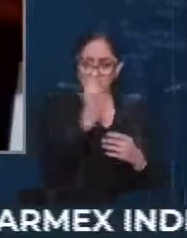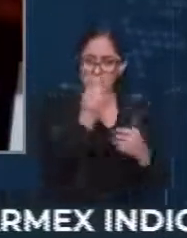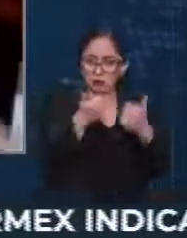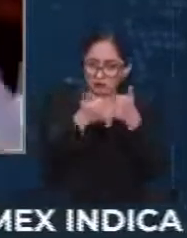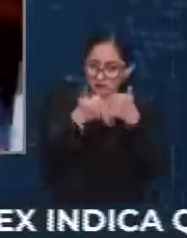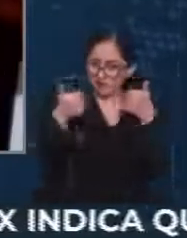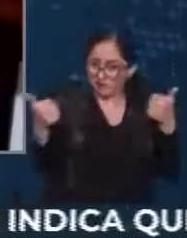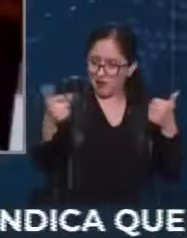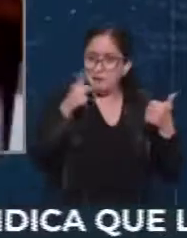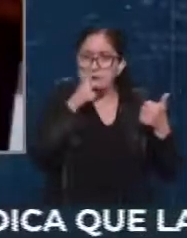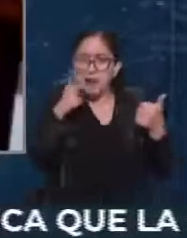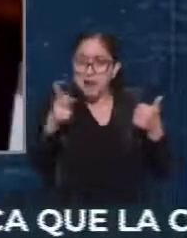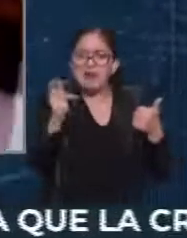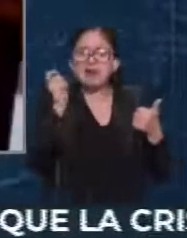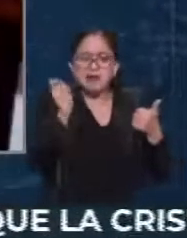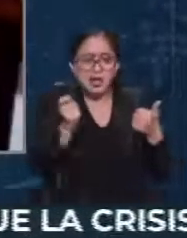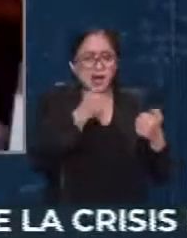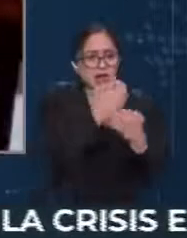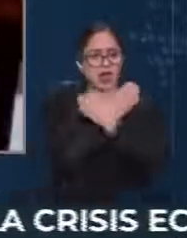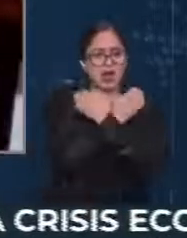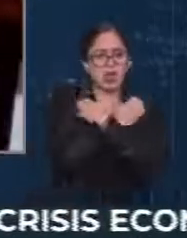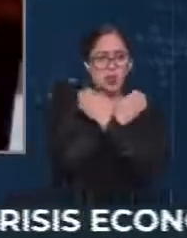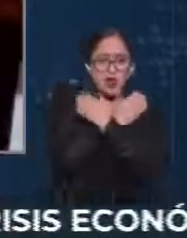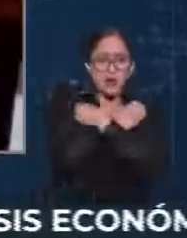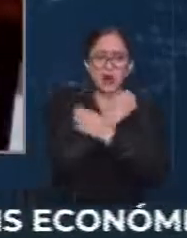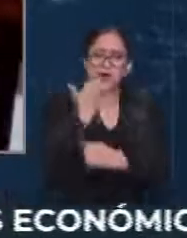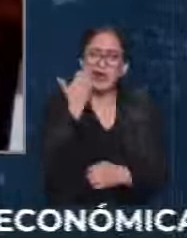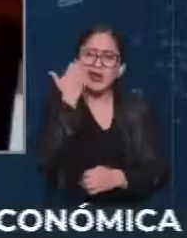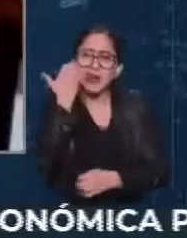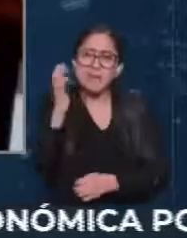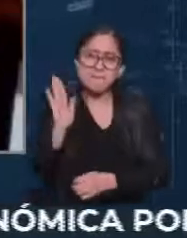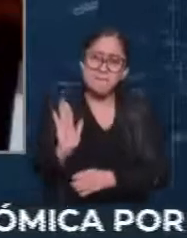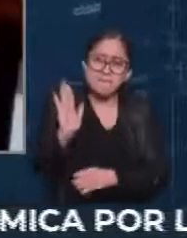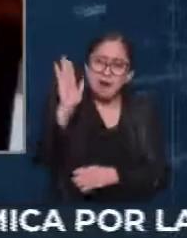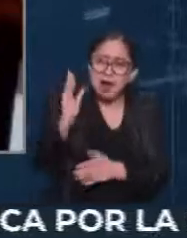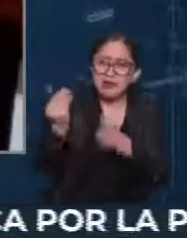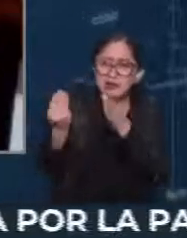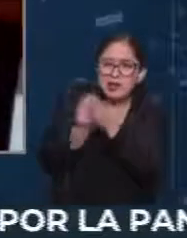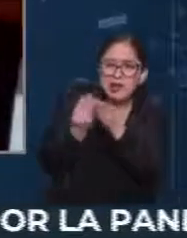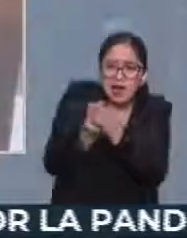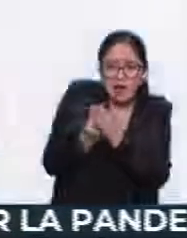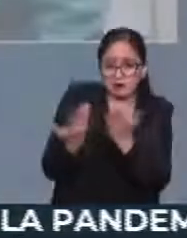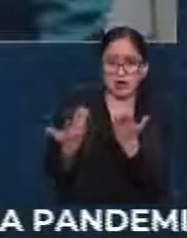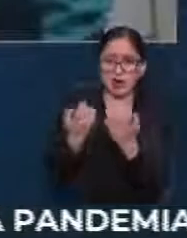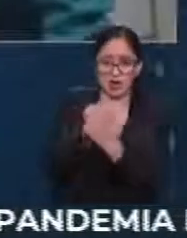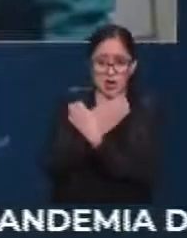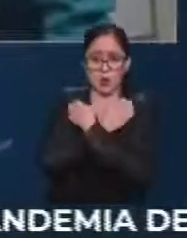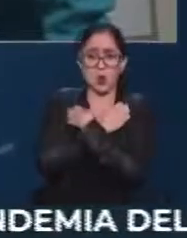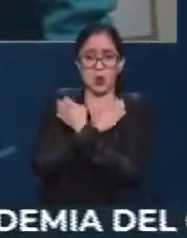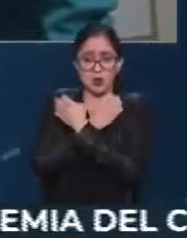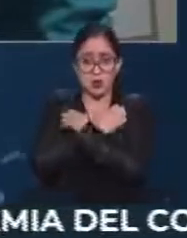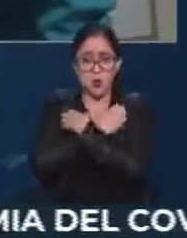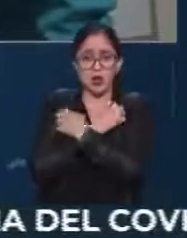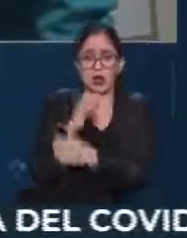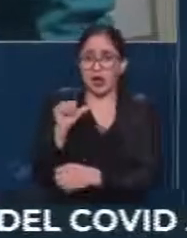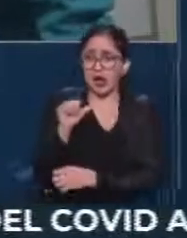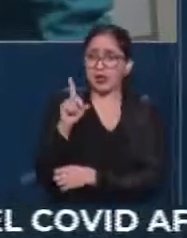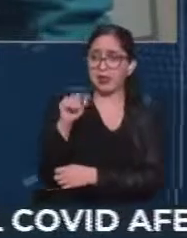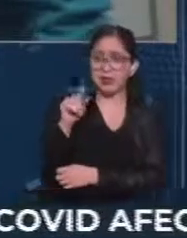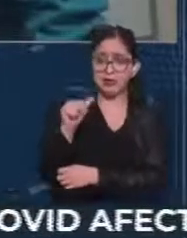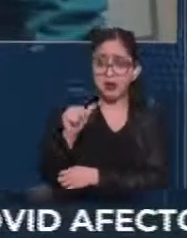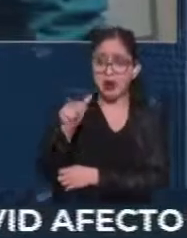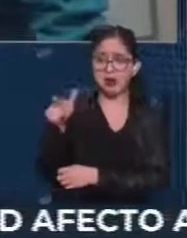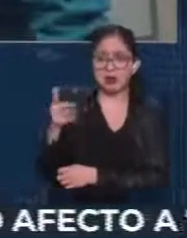lo que estamos haciendo es tratar de que haya algo parecido a clases. La educación a distancia es un planteamiento muy pedagógicamente muy serio